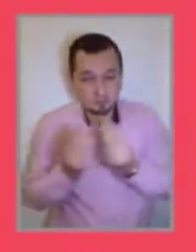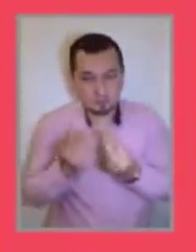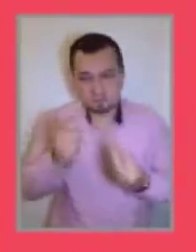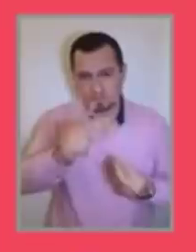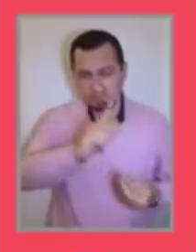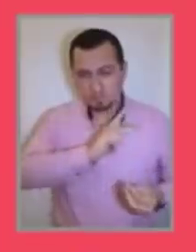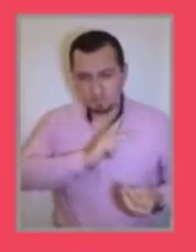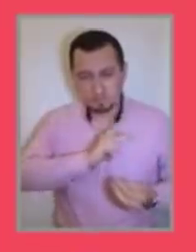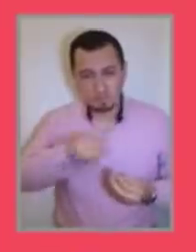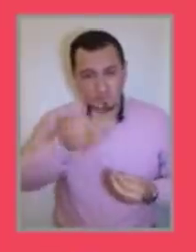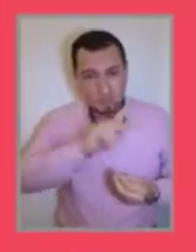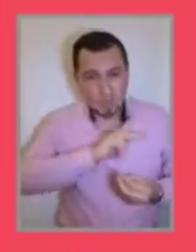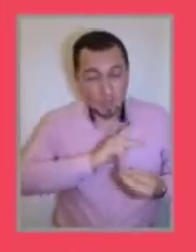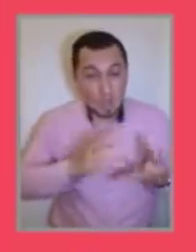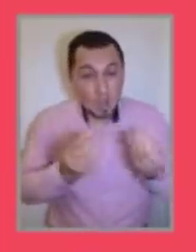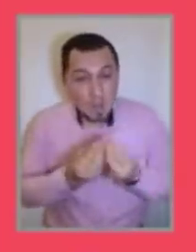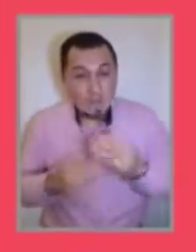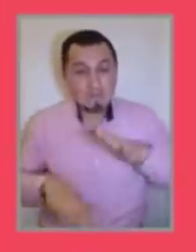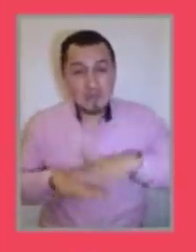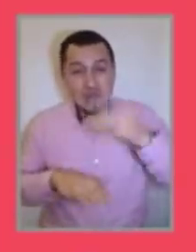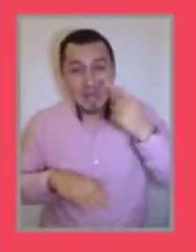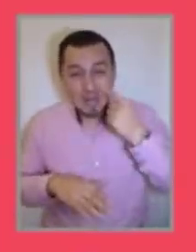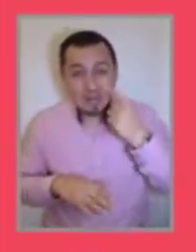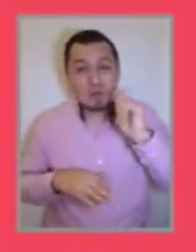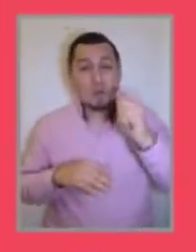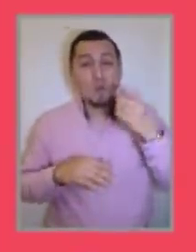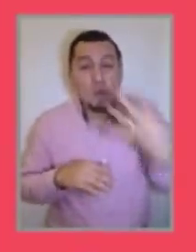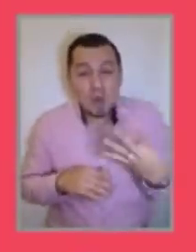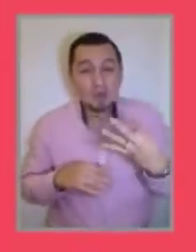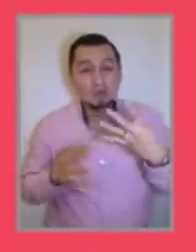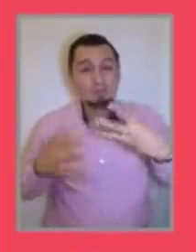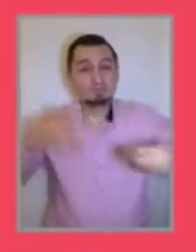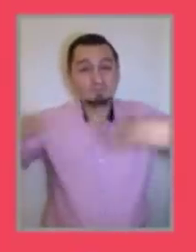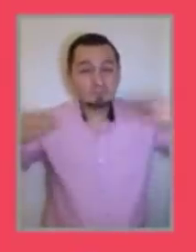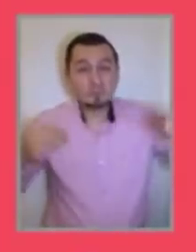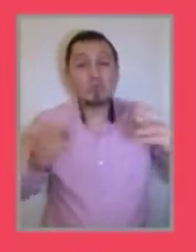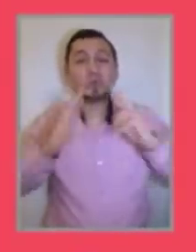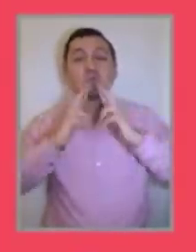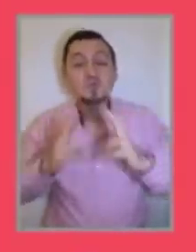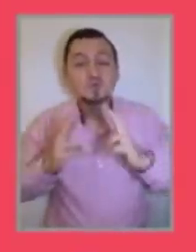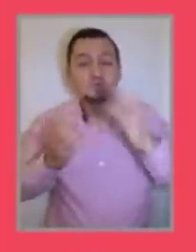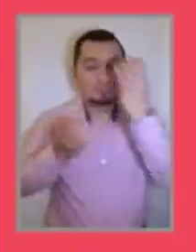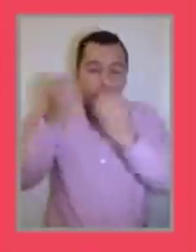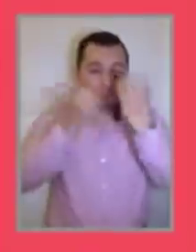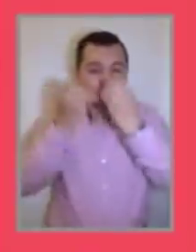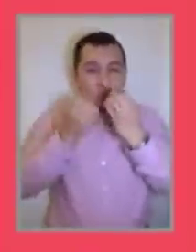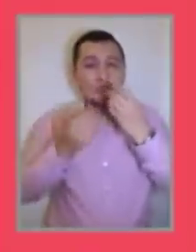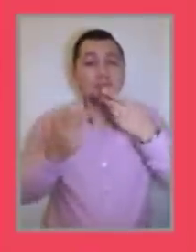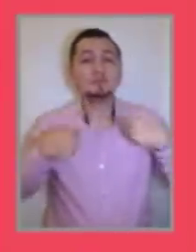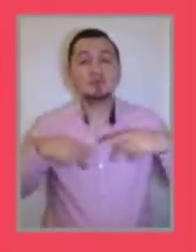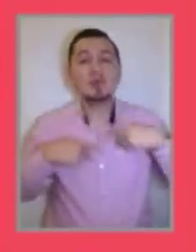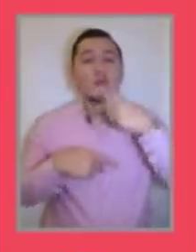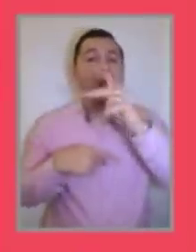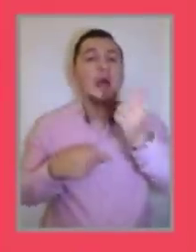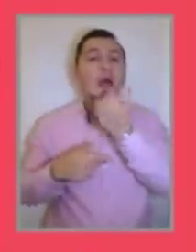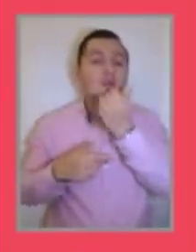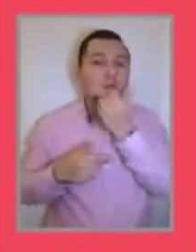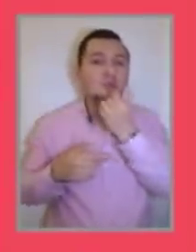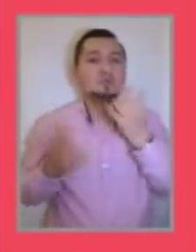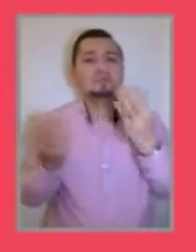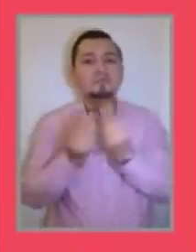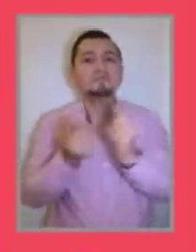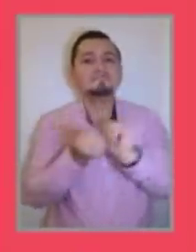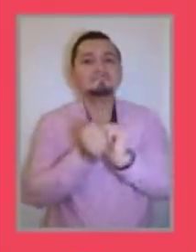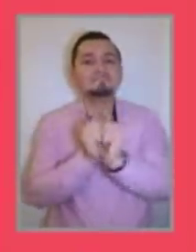de las escuelas con casos. Y cuatro, también los resultados de los diagnósticos socioemocionales de los alumnos y docentes que nos va a